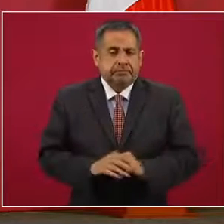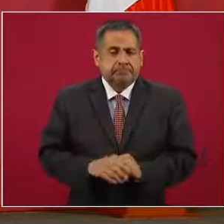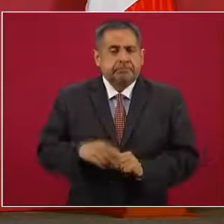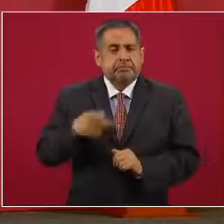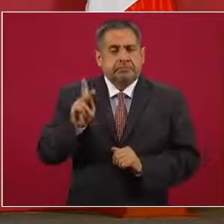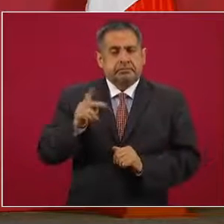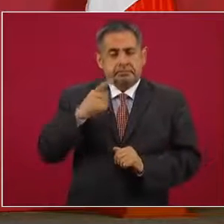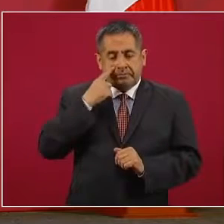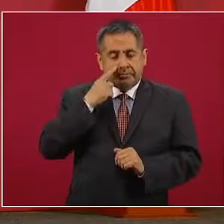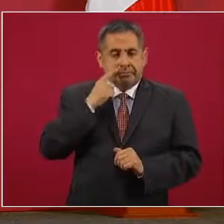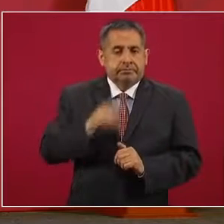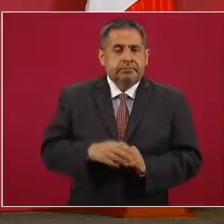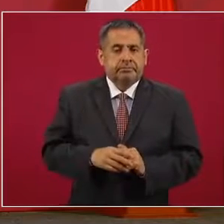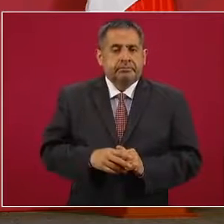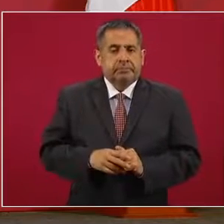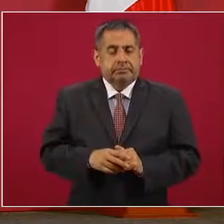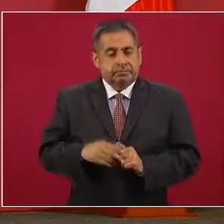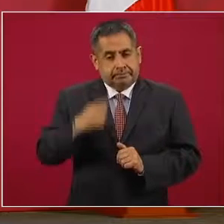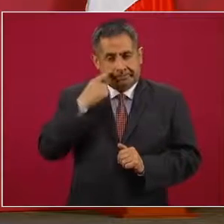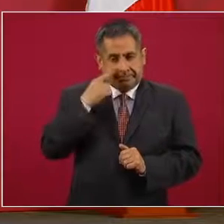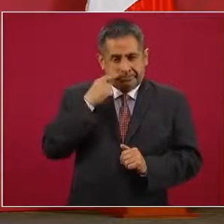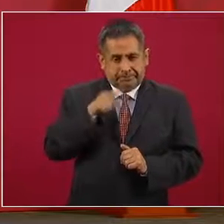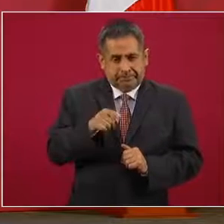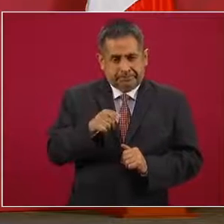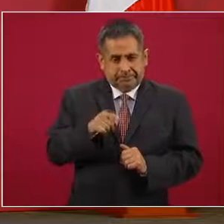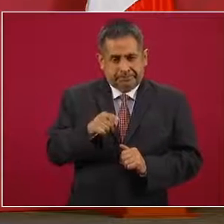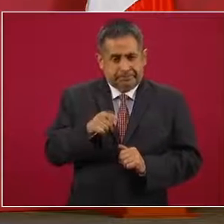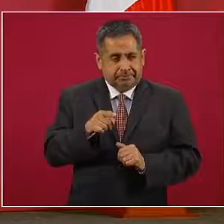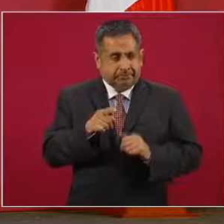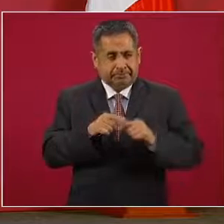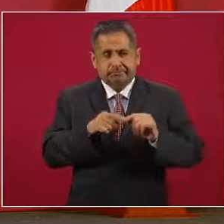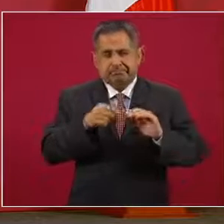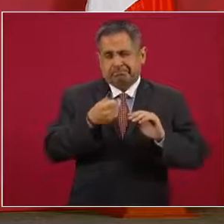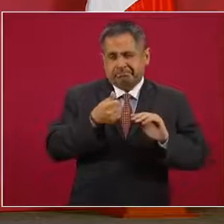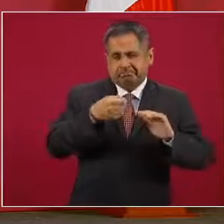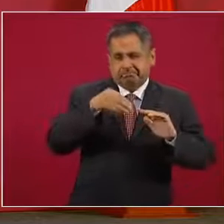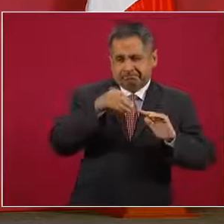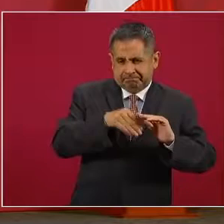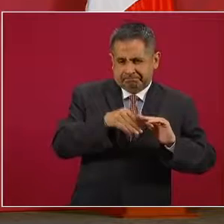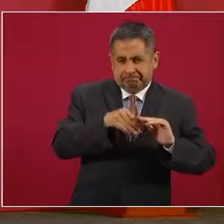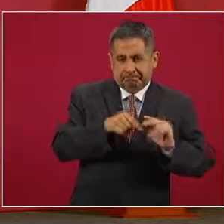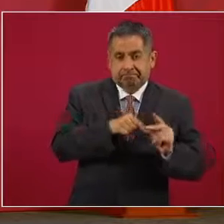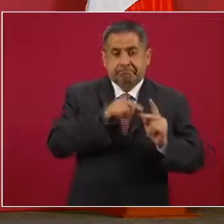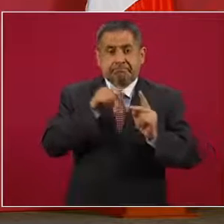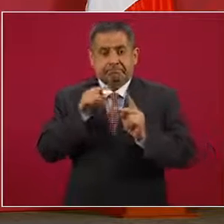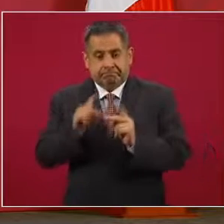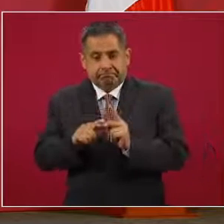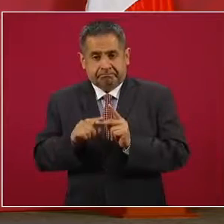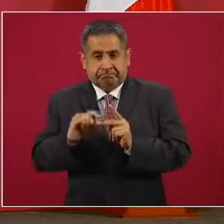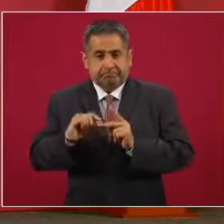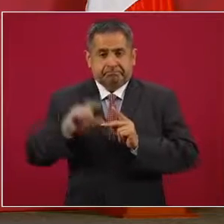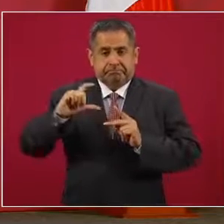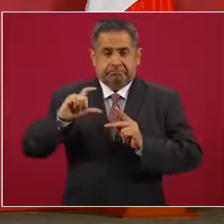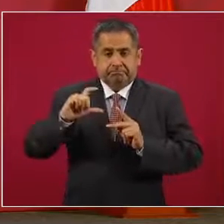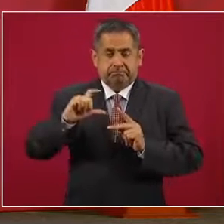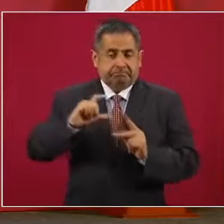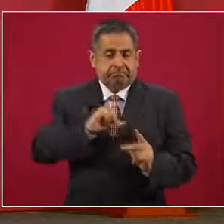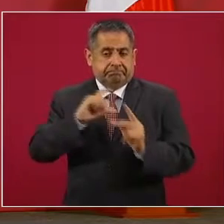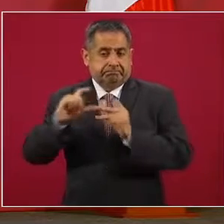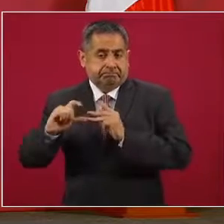Pero si ya aquí tenemos esto, esta recuperación,